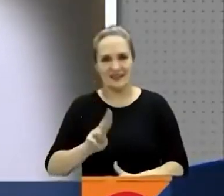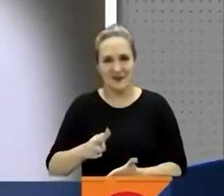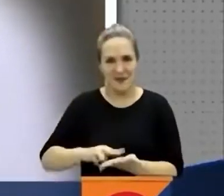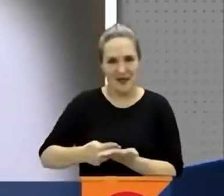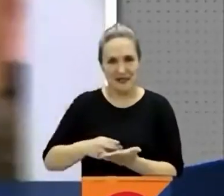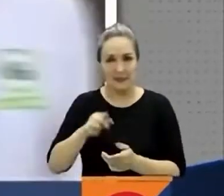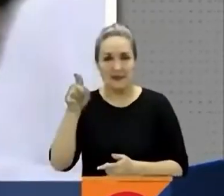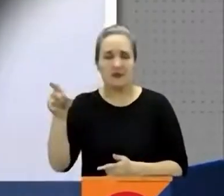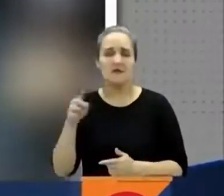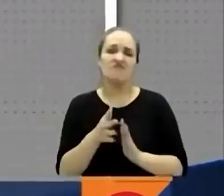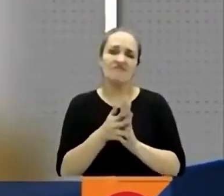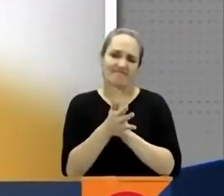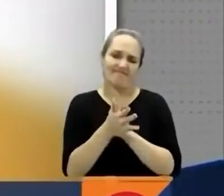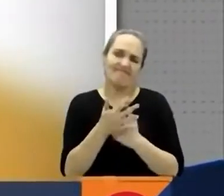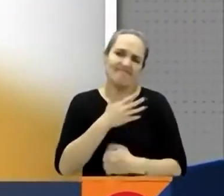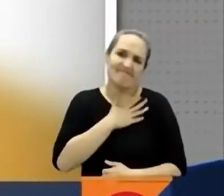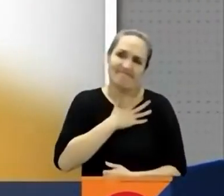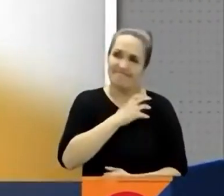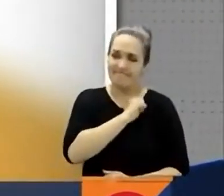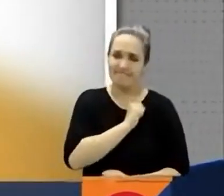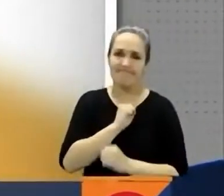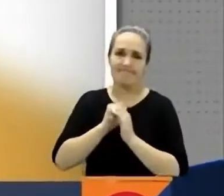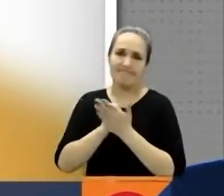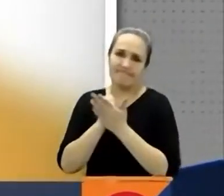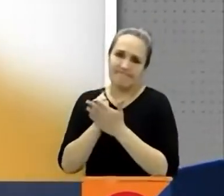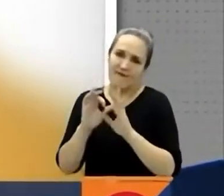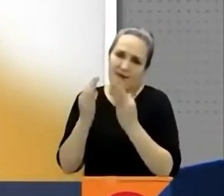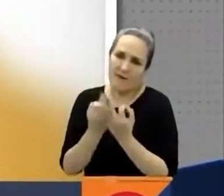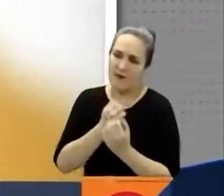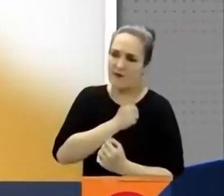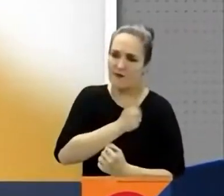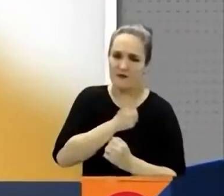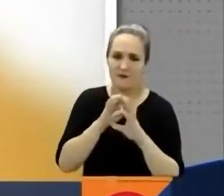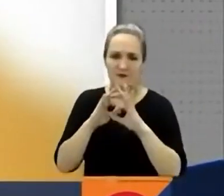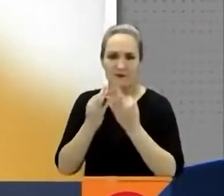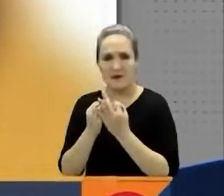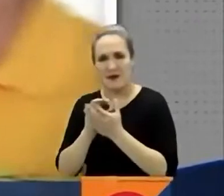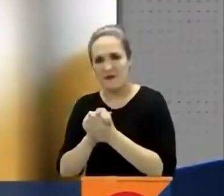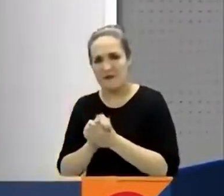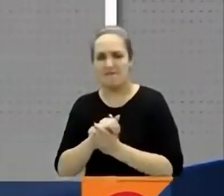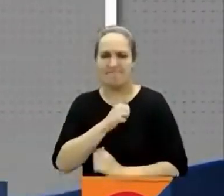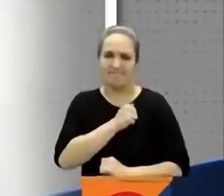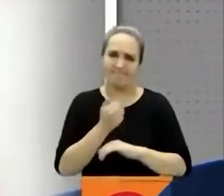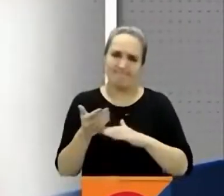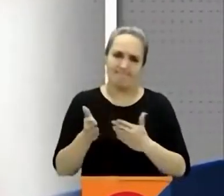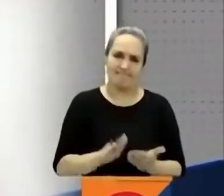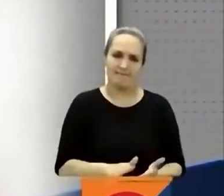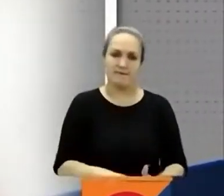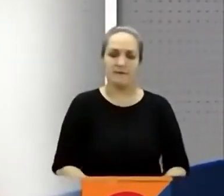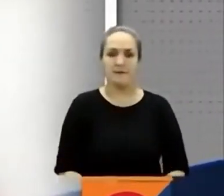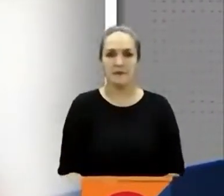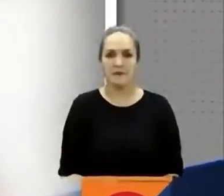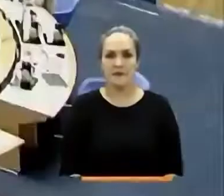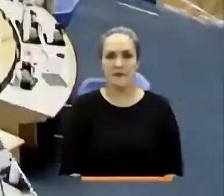Noticias enviamos un mensaje de solidaridad a su familia y amigos.